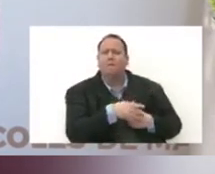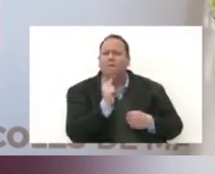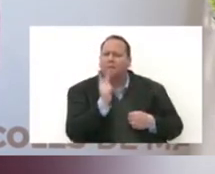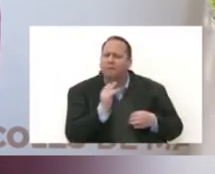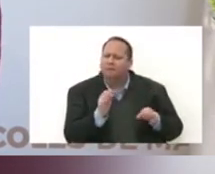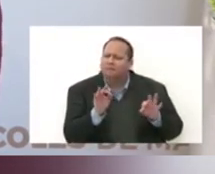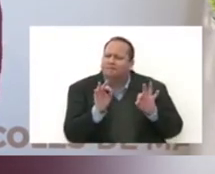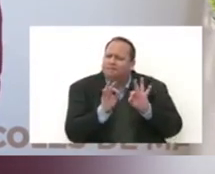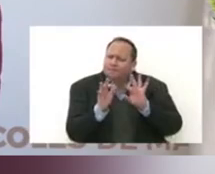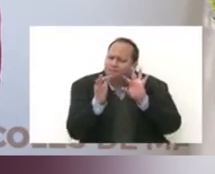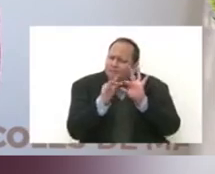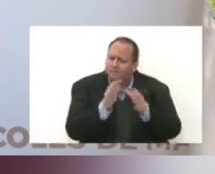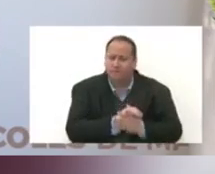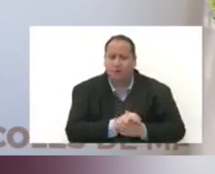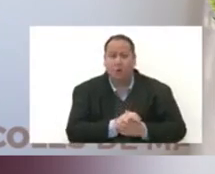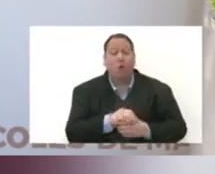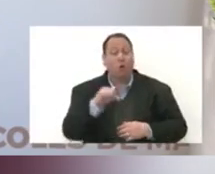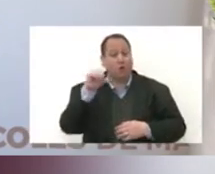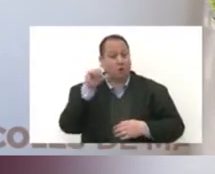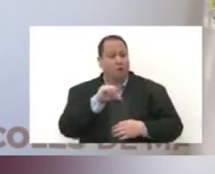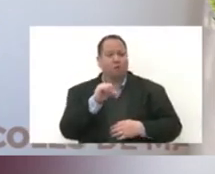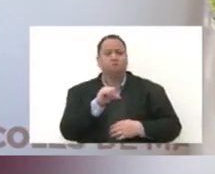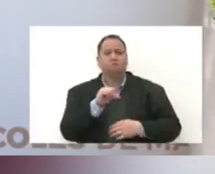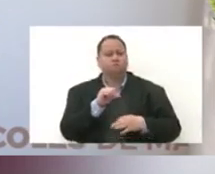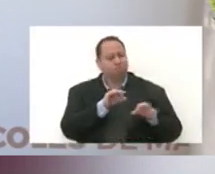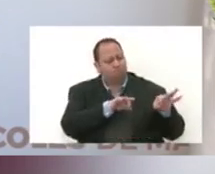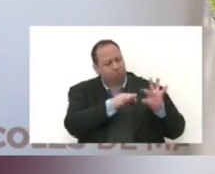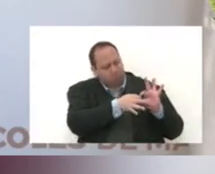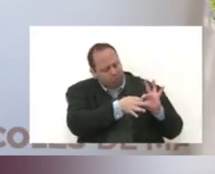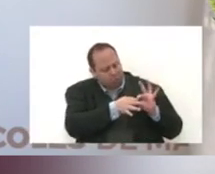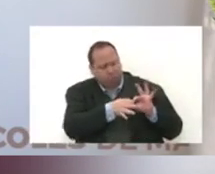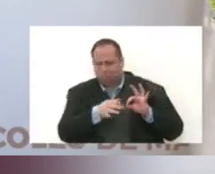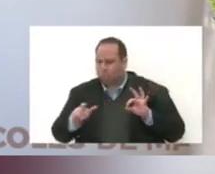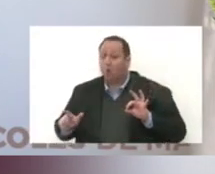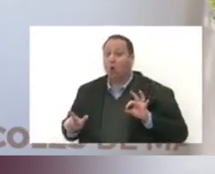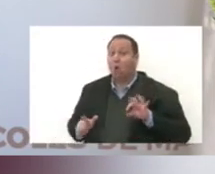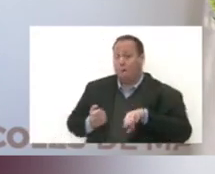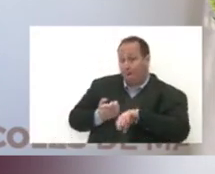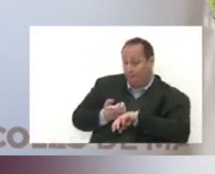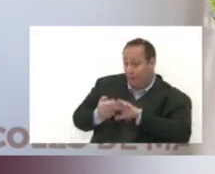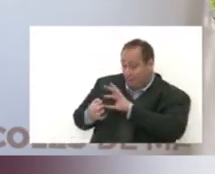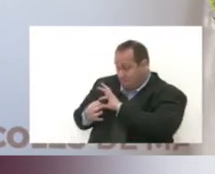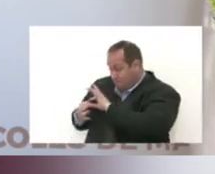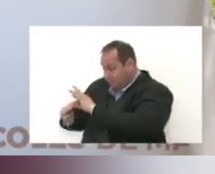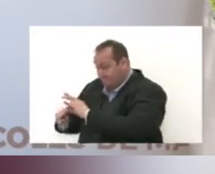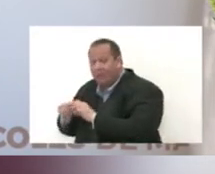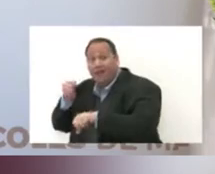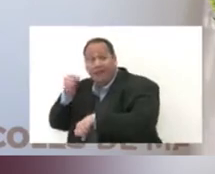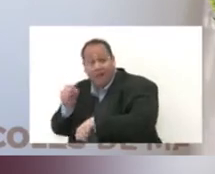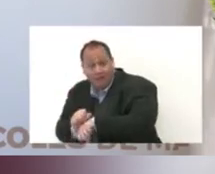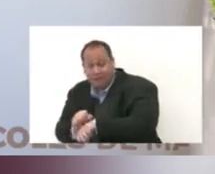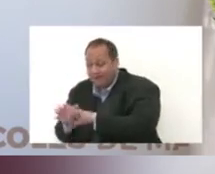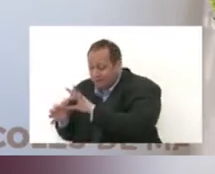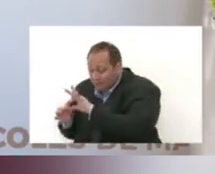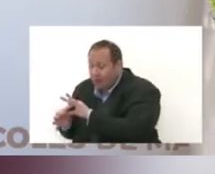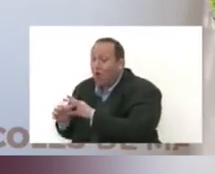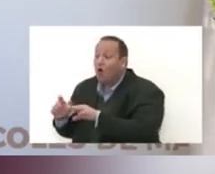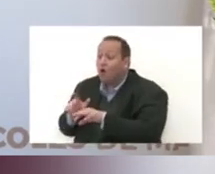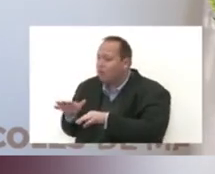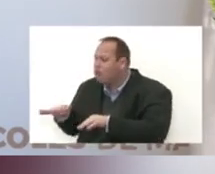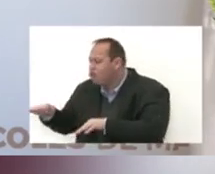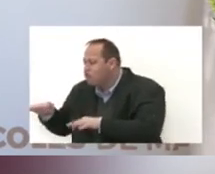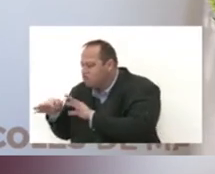parece, que mencionar es que hoy se está trabajando de manera coordinada, gobierno del estado, las distintas secretarías del gobierno del estado, los